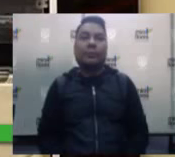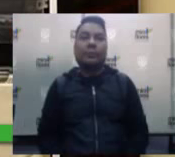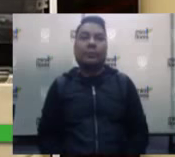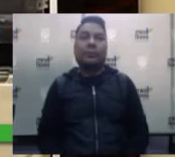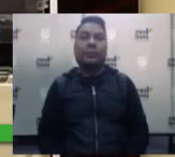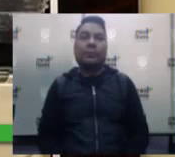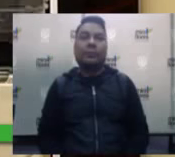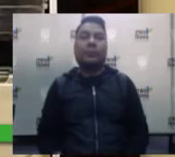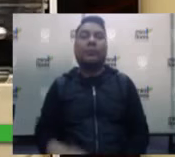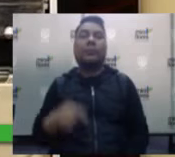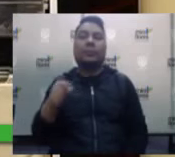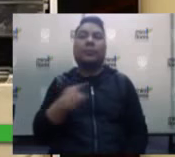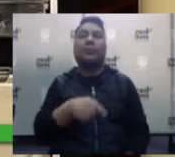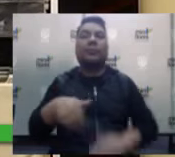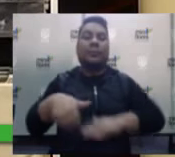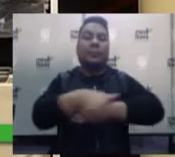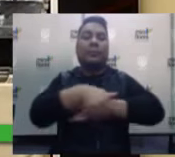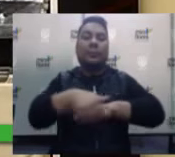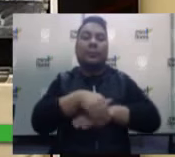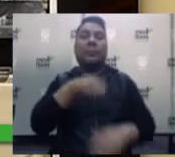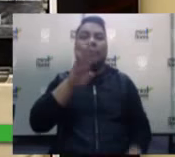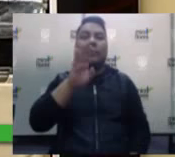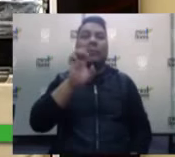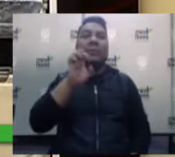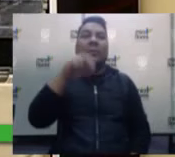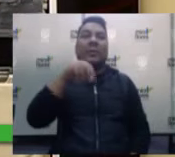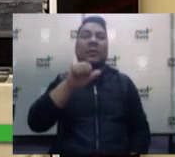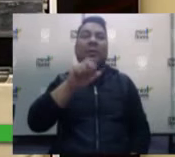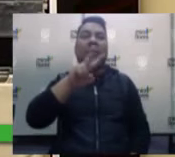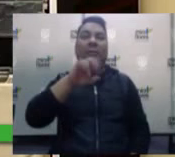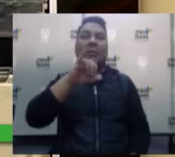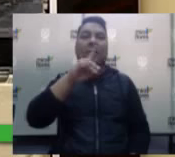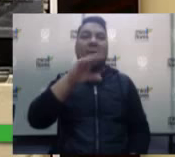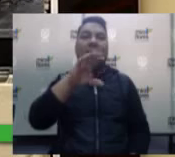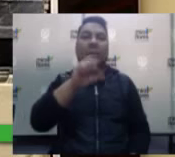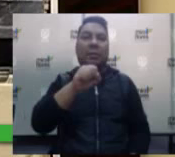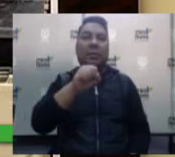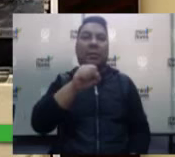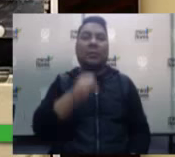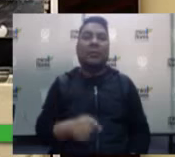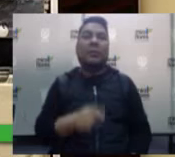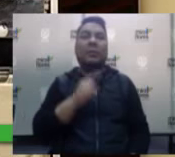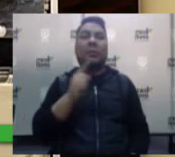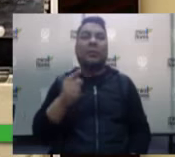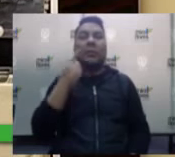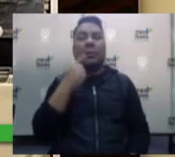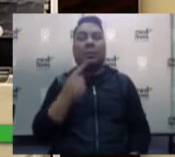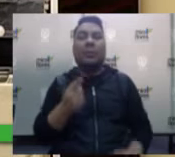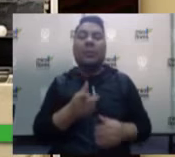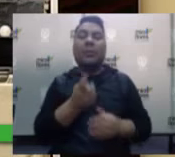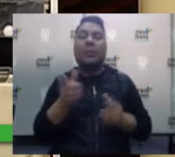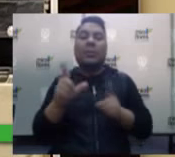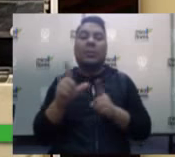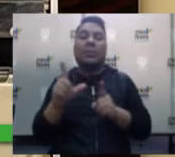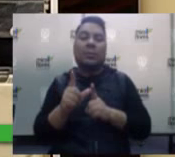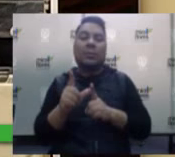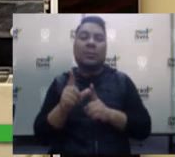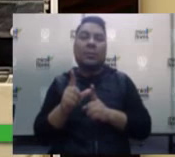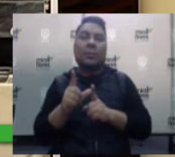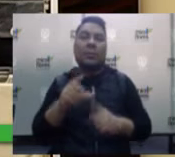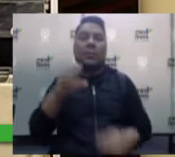Puesto 16, Avenida Alfredo Benavides, cuadra 10, a 42 metros del cruce con Ramón Ribeiro.